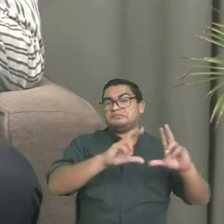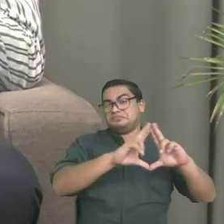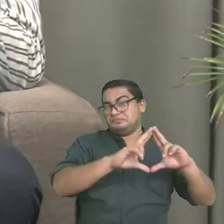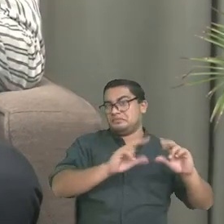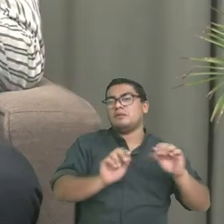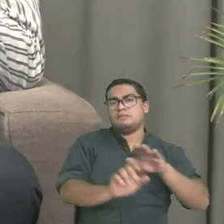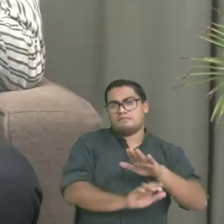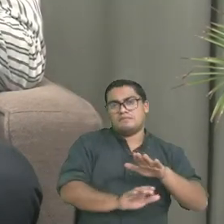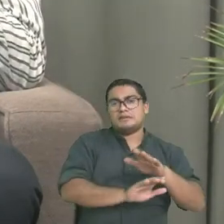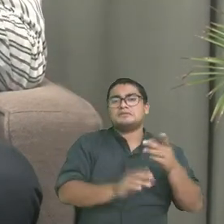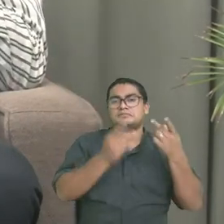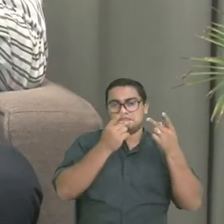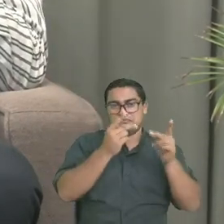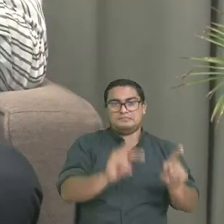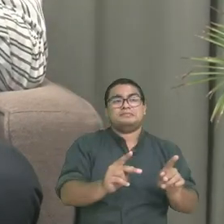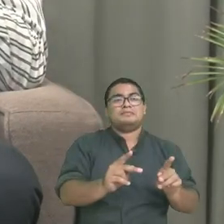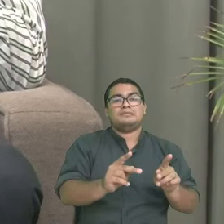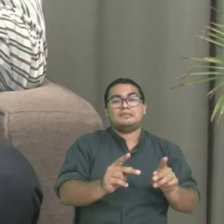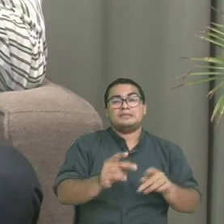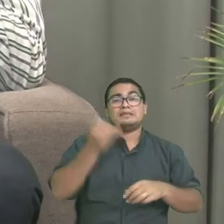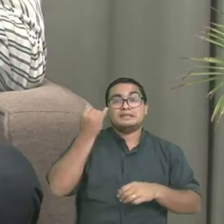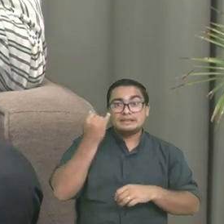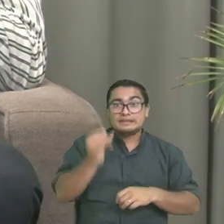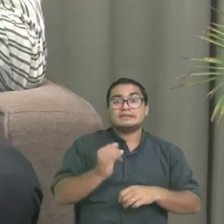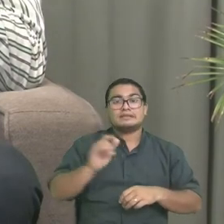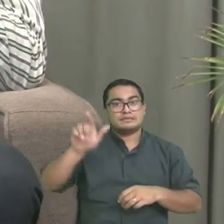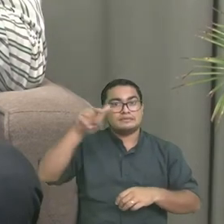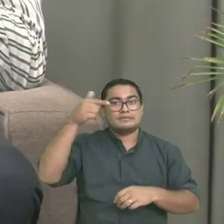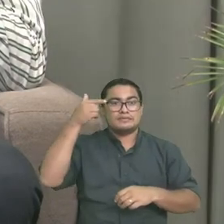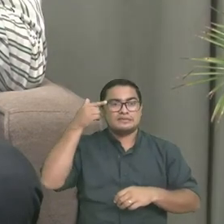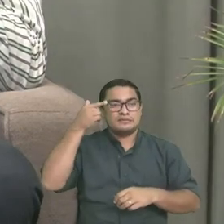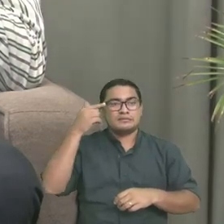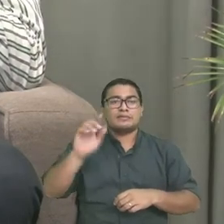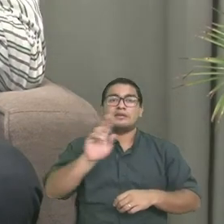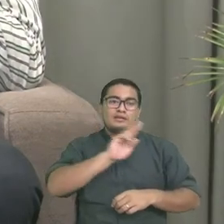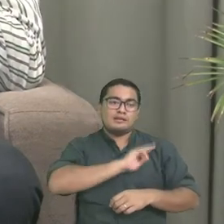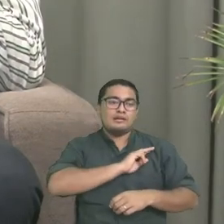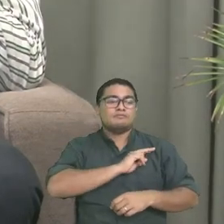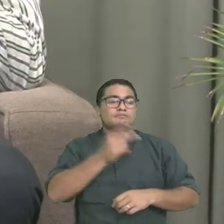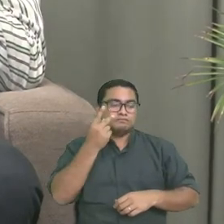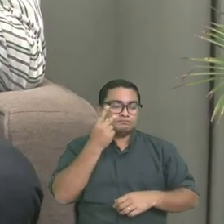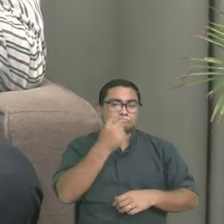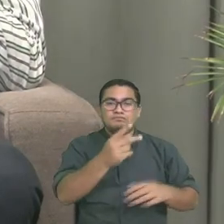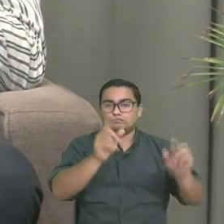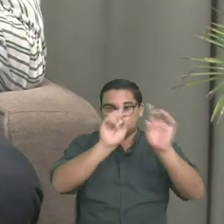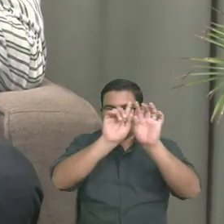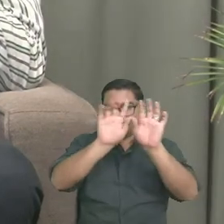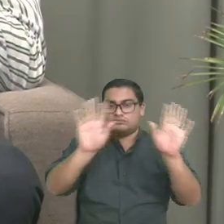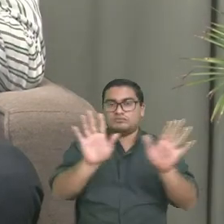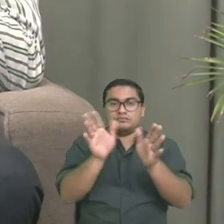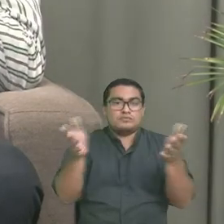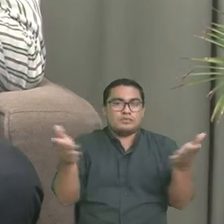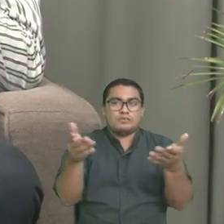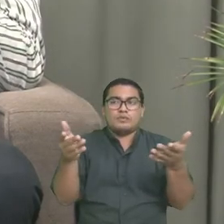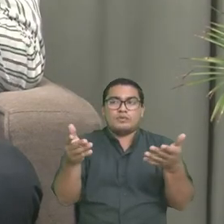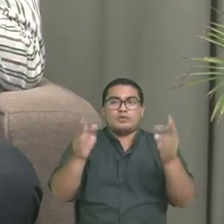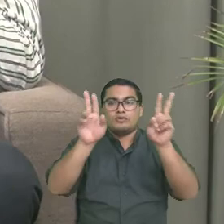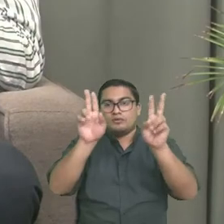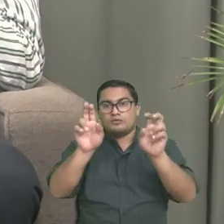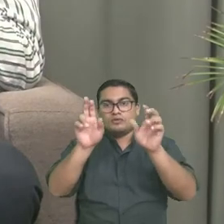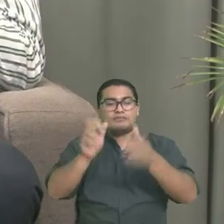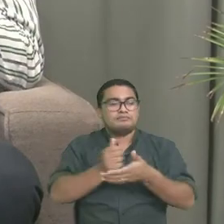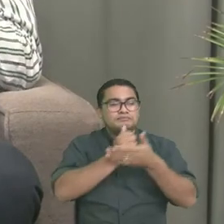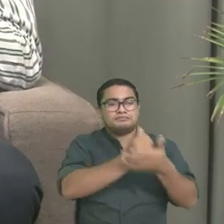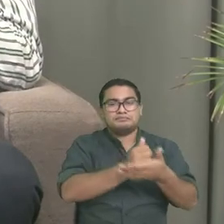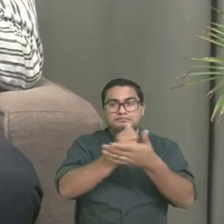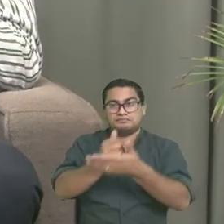sí hay un gobierno con una visión clara de cómo enfrentar este tema. Hay